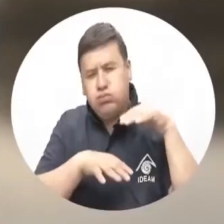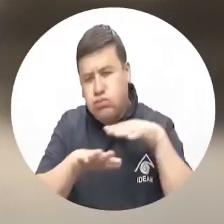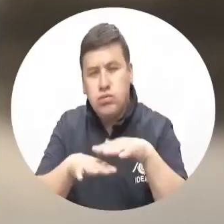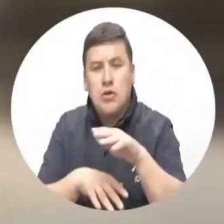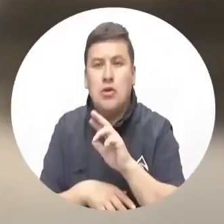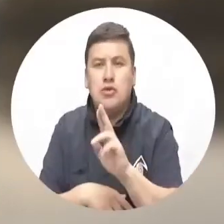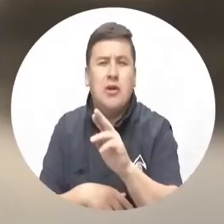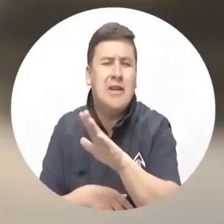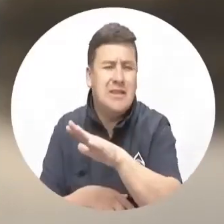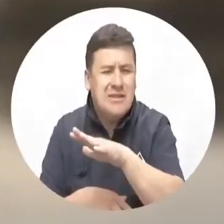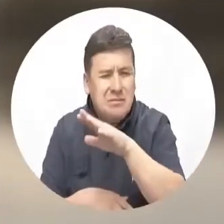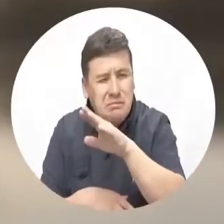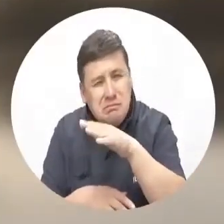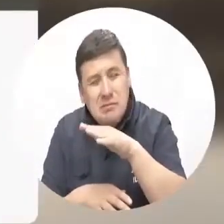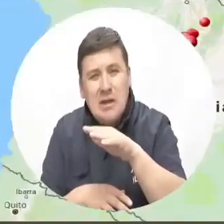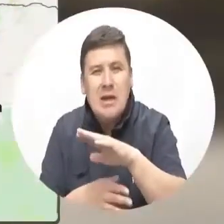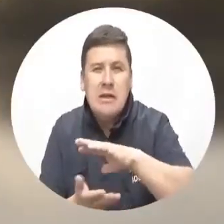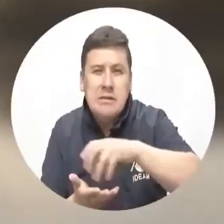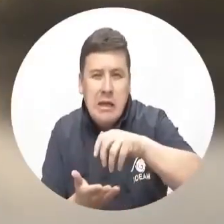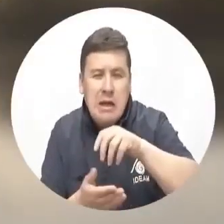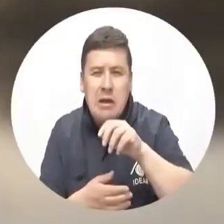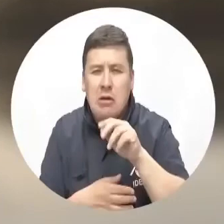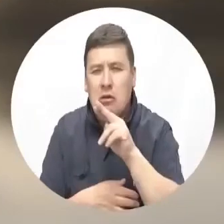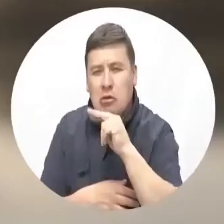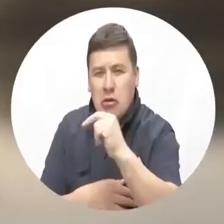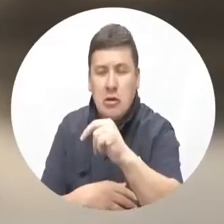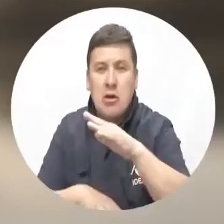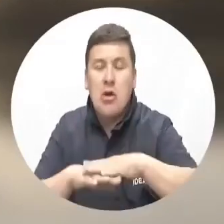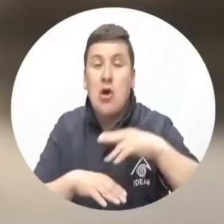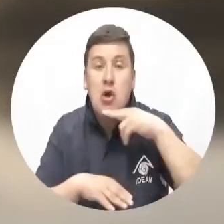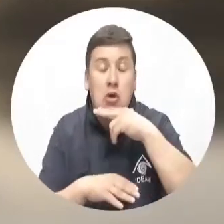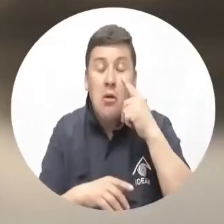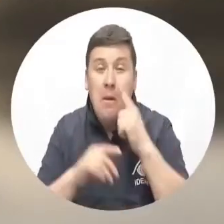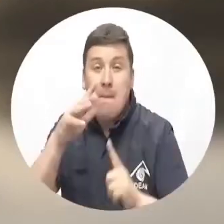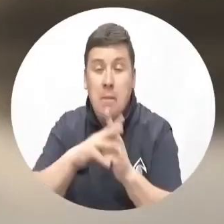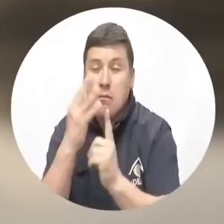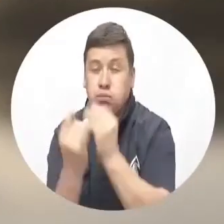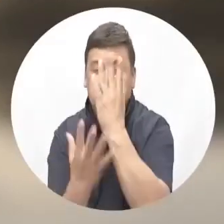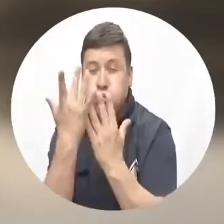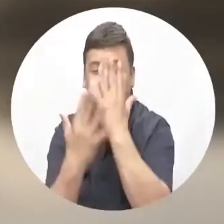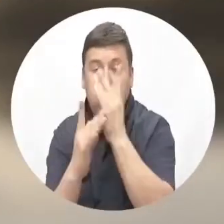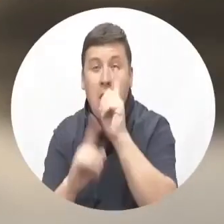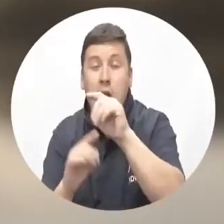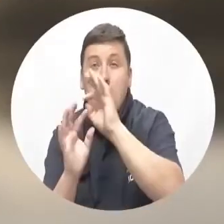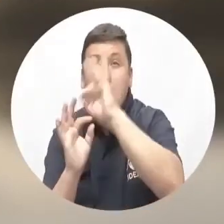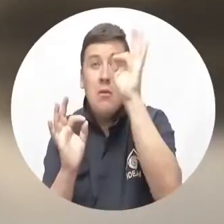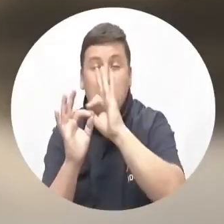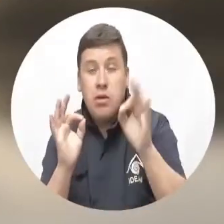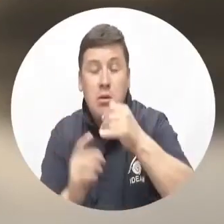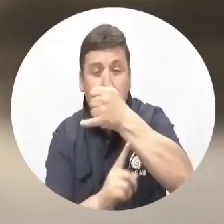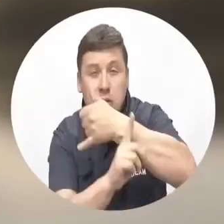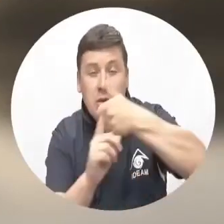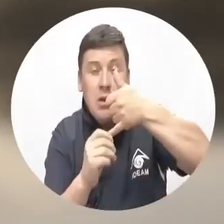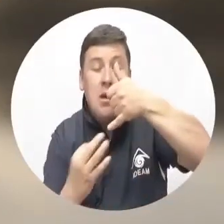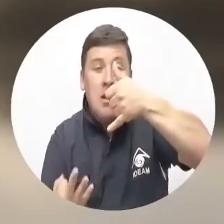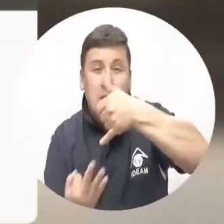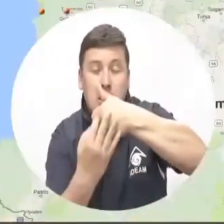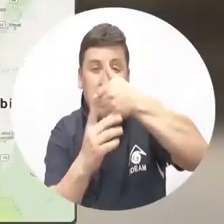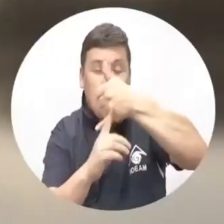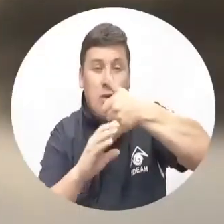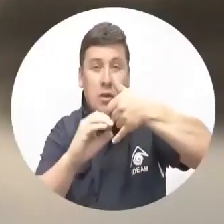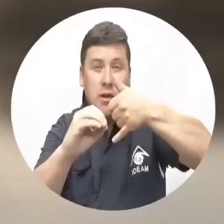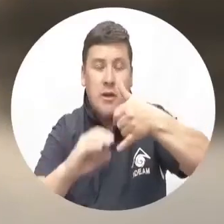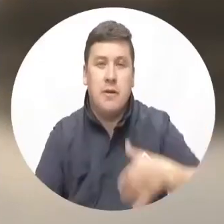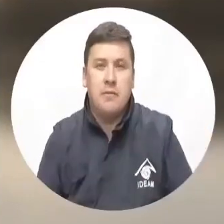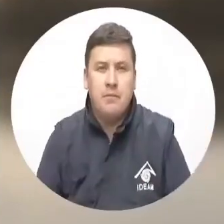Magdalena. Alerta roja por incendios forestales en varios sectores del territorio nacional con excepción del Pacífico. Alerta roja